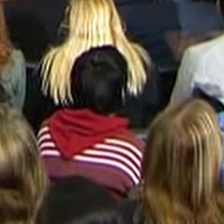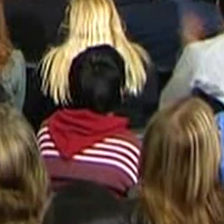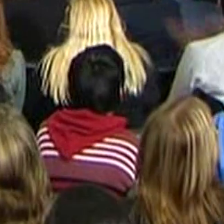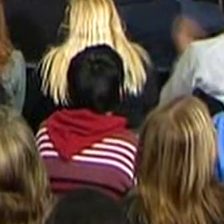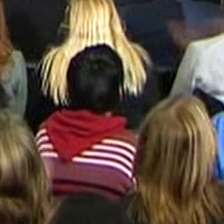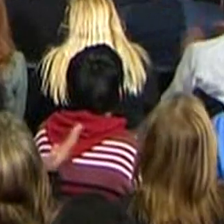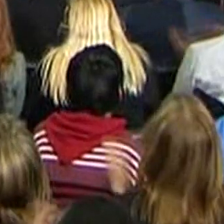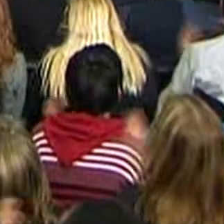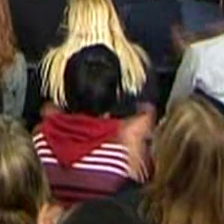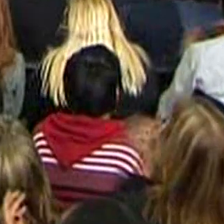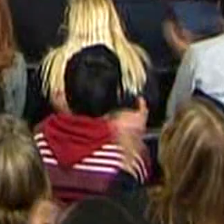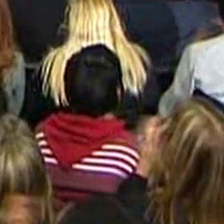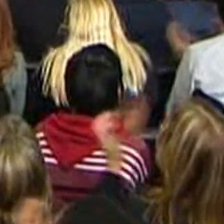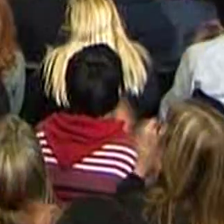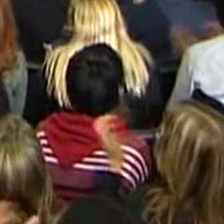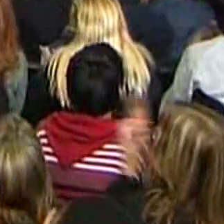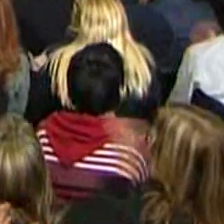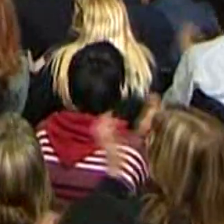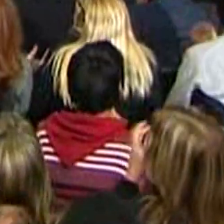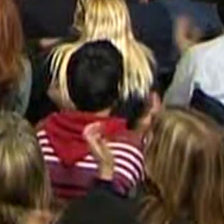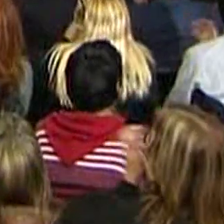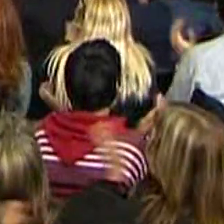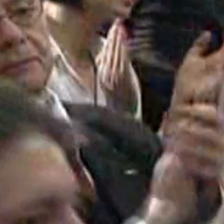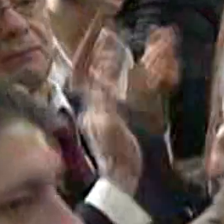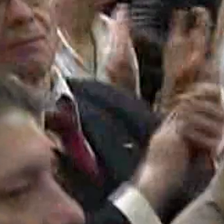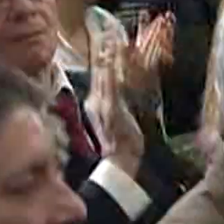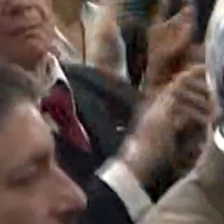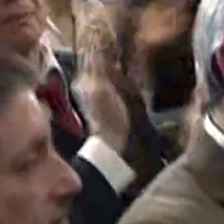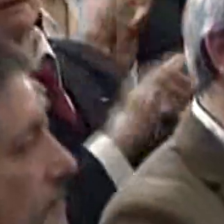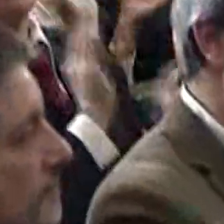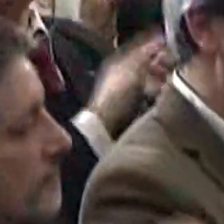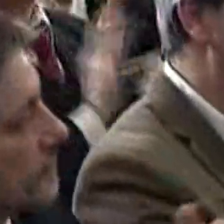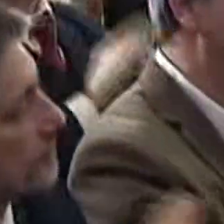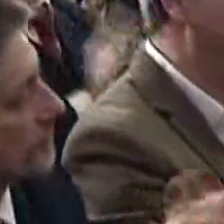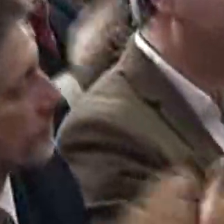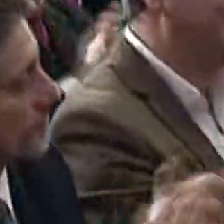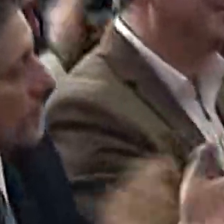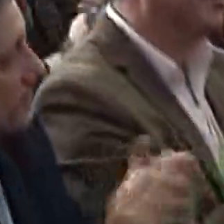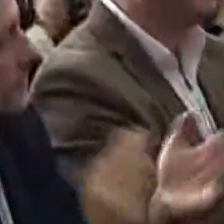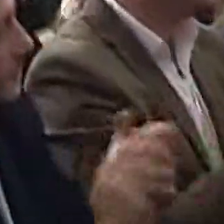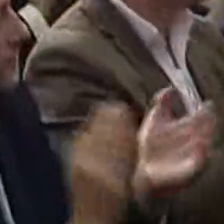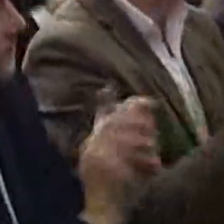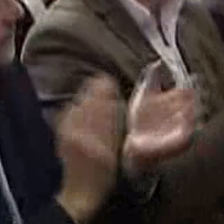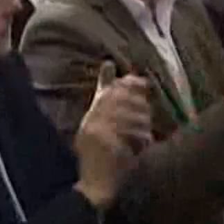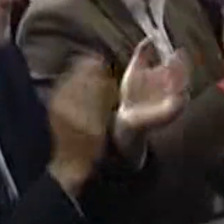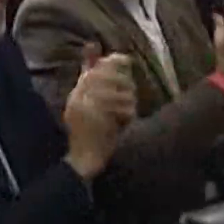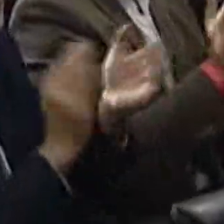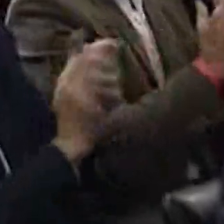presidenta de los 40 millones de argentinos la Doctora Cristina Fernández de